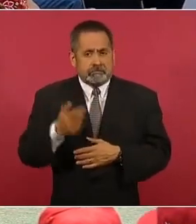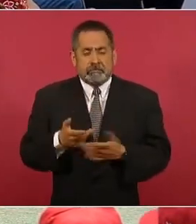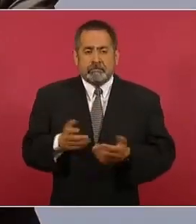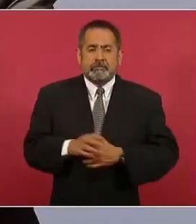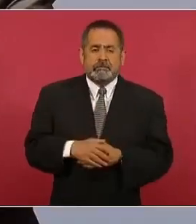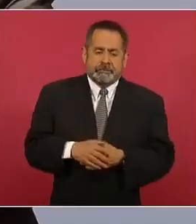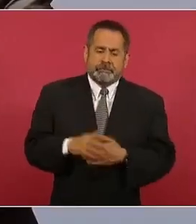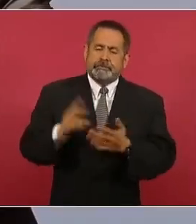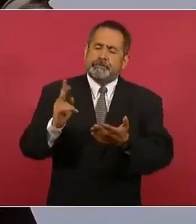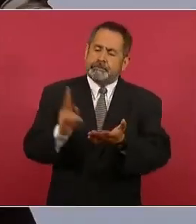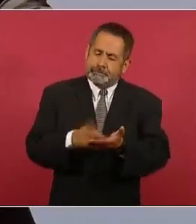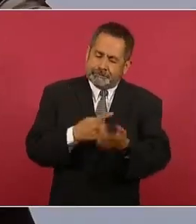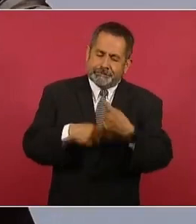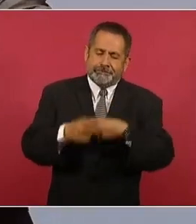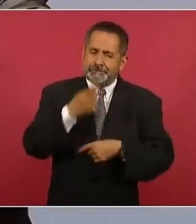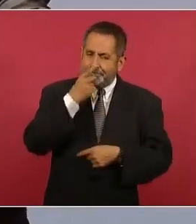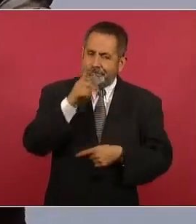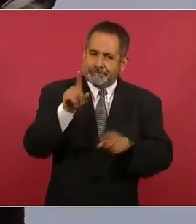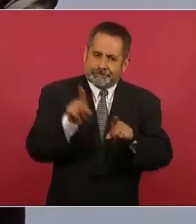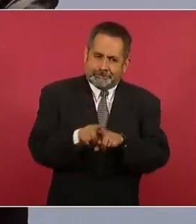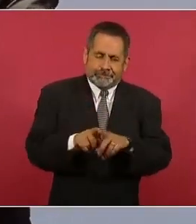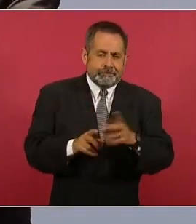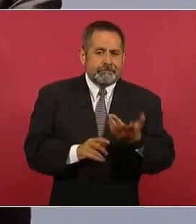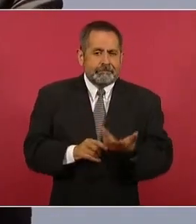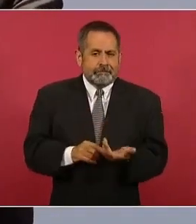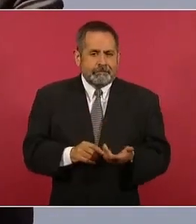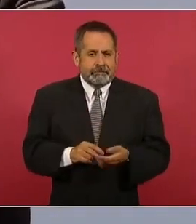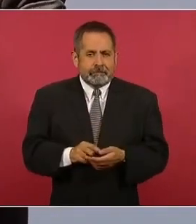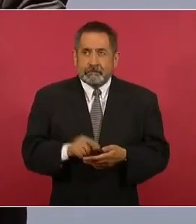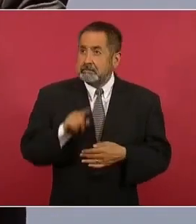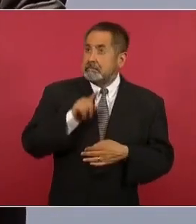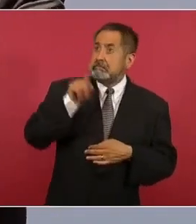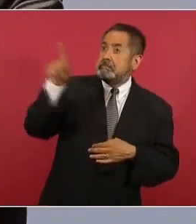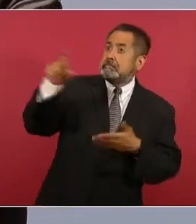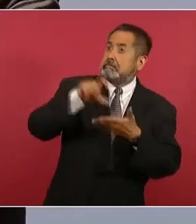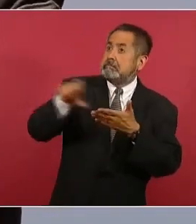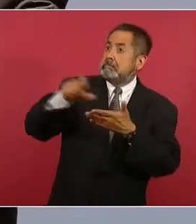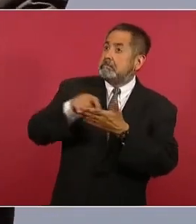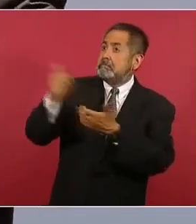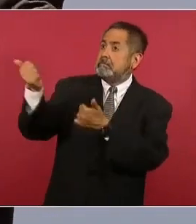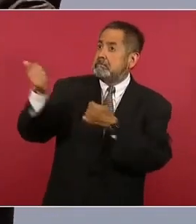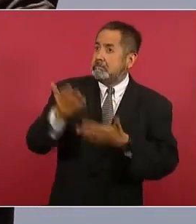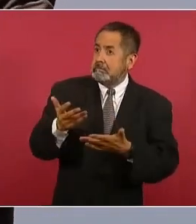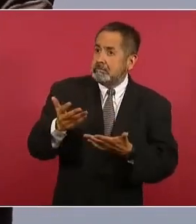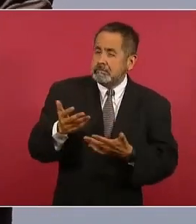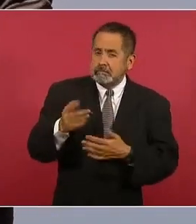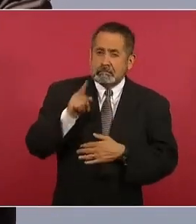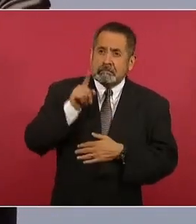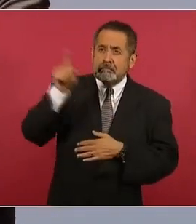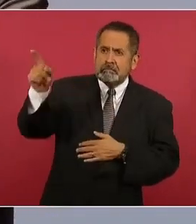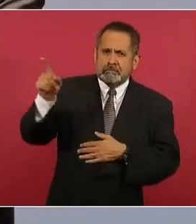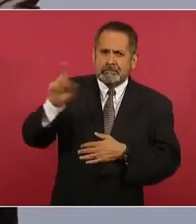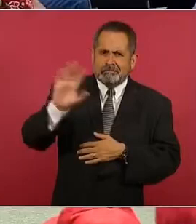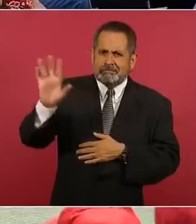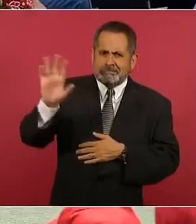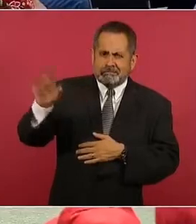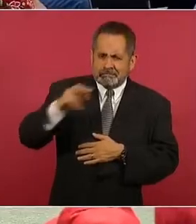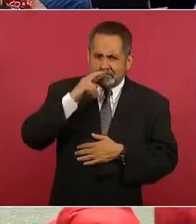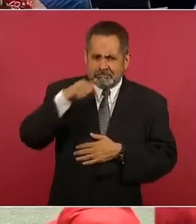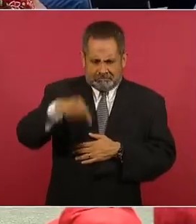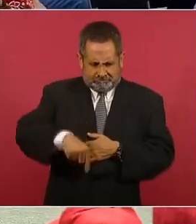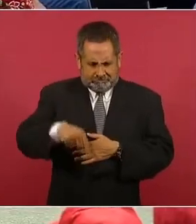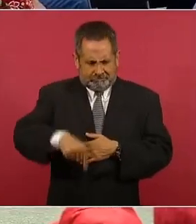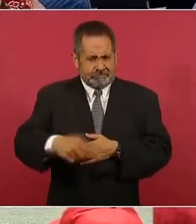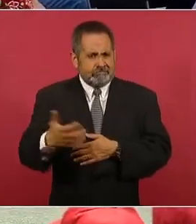Regreso con lo mismo. ¿Para qué vamos a comprar en el extranjero si podemos producirlo